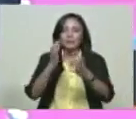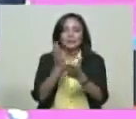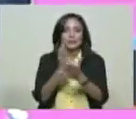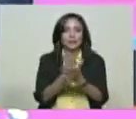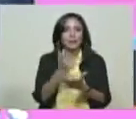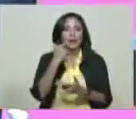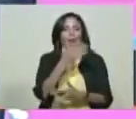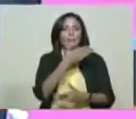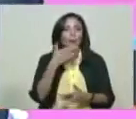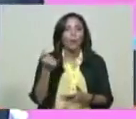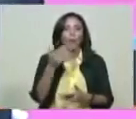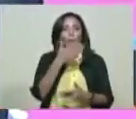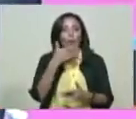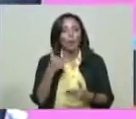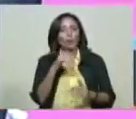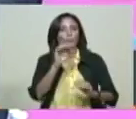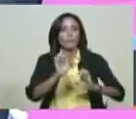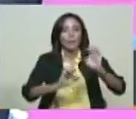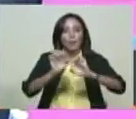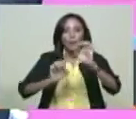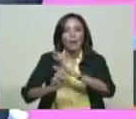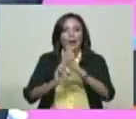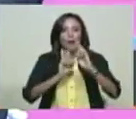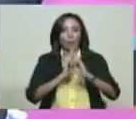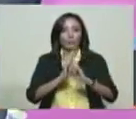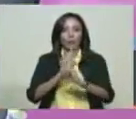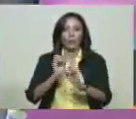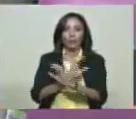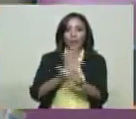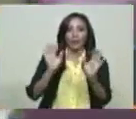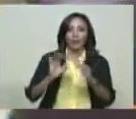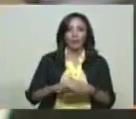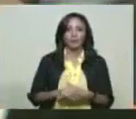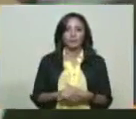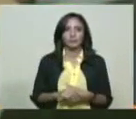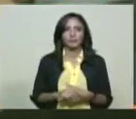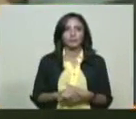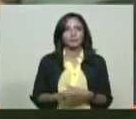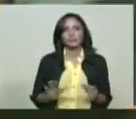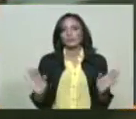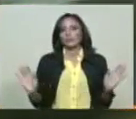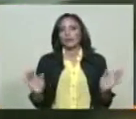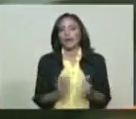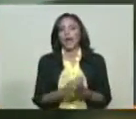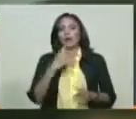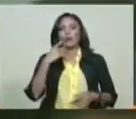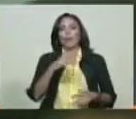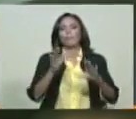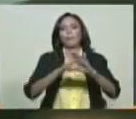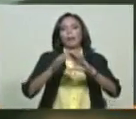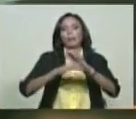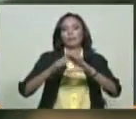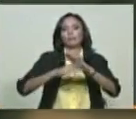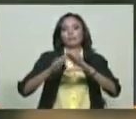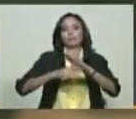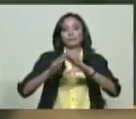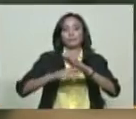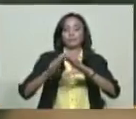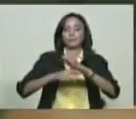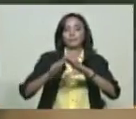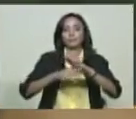de meta de resultados porque no puede ser que uno sea puro discurso discurso